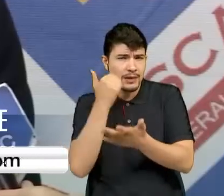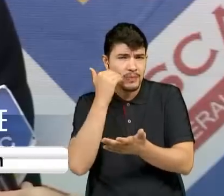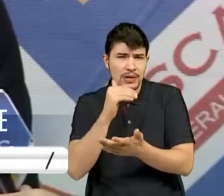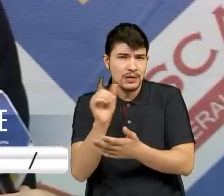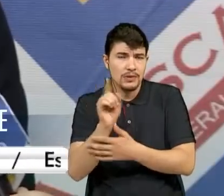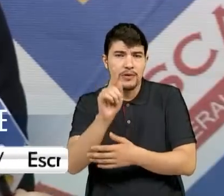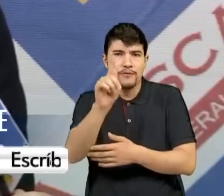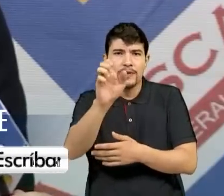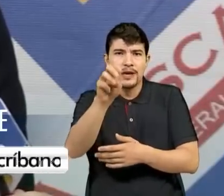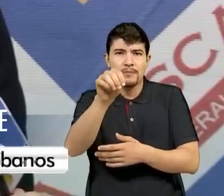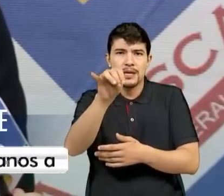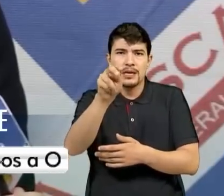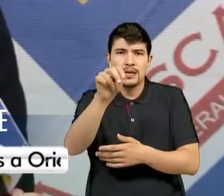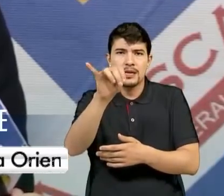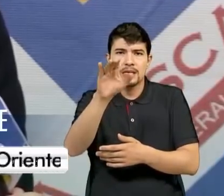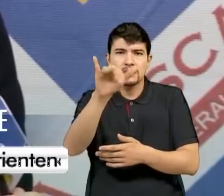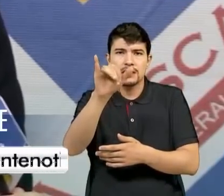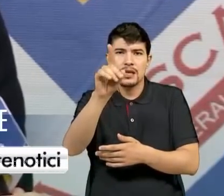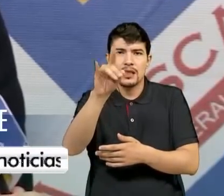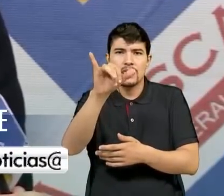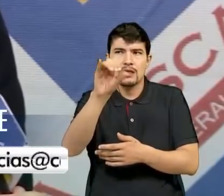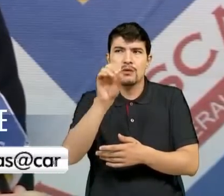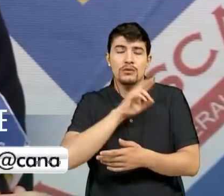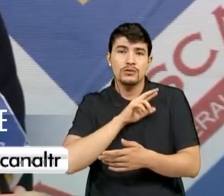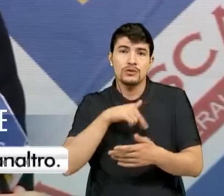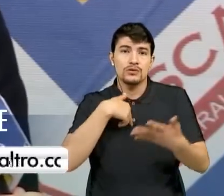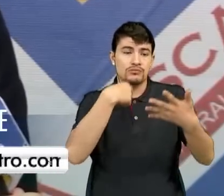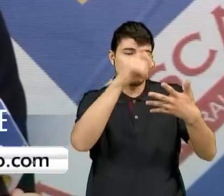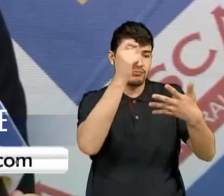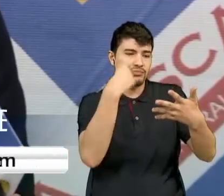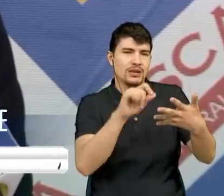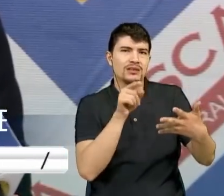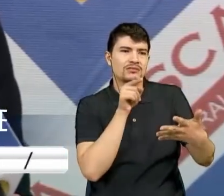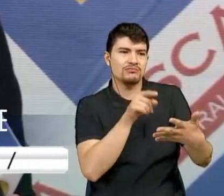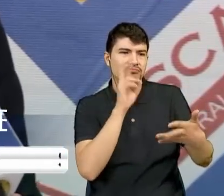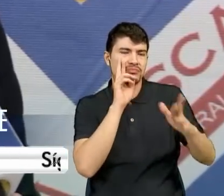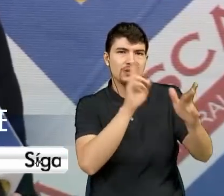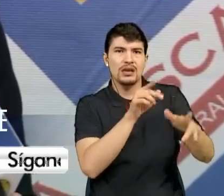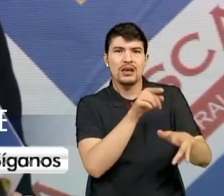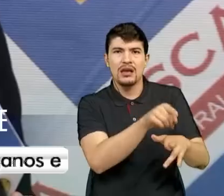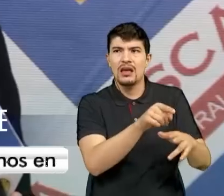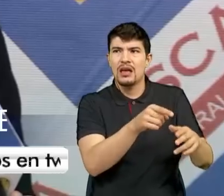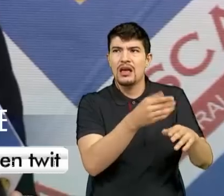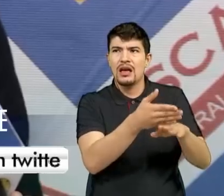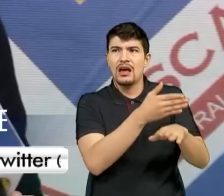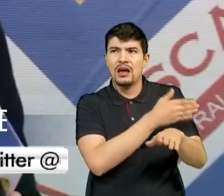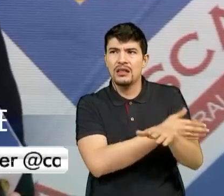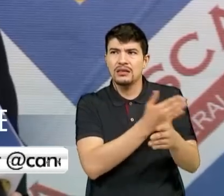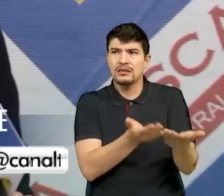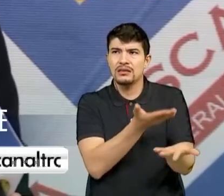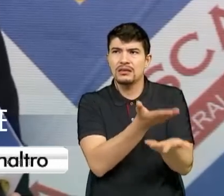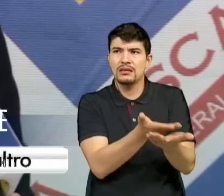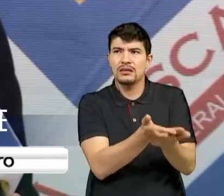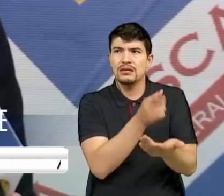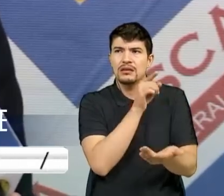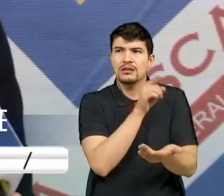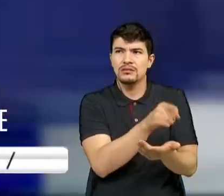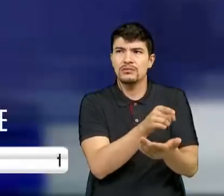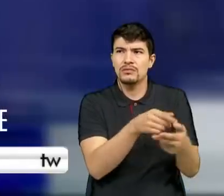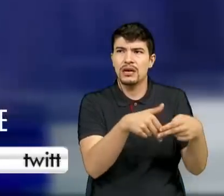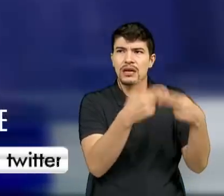lo vamos a tipificar en principio como un homicidio porque no hay evidencia de que haya sido con ocasión de su